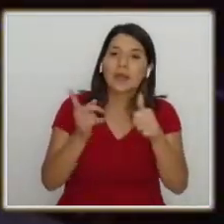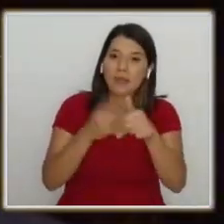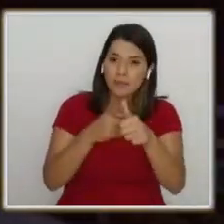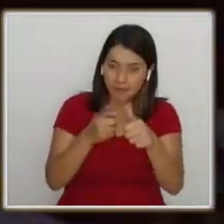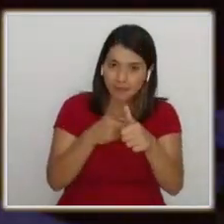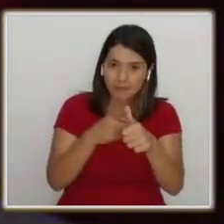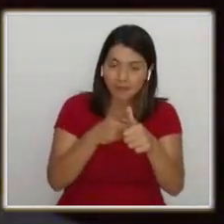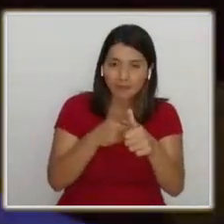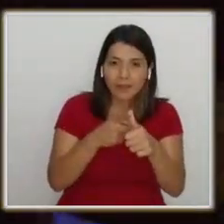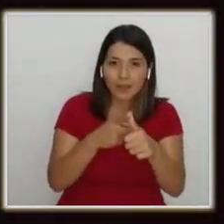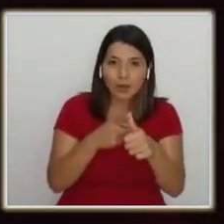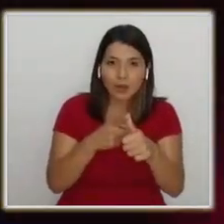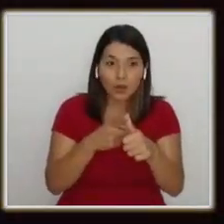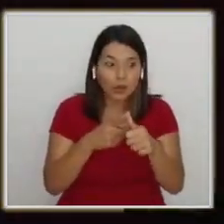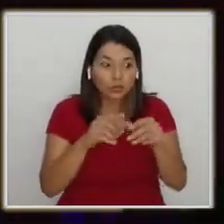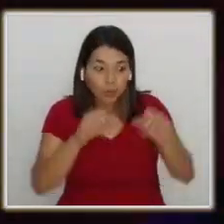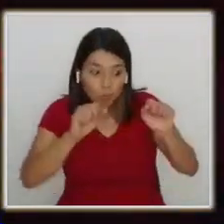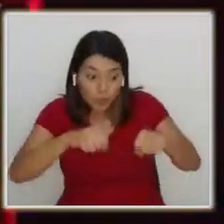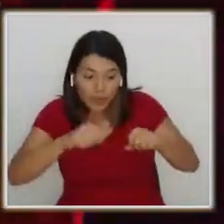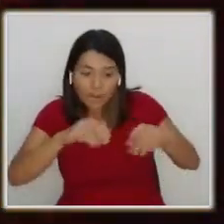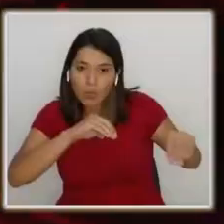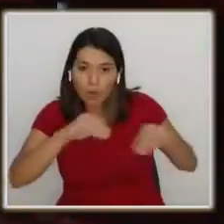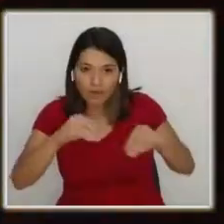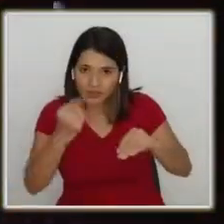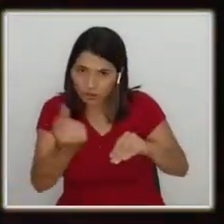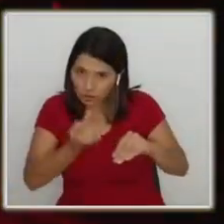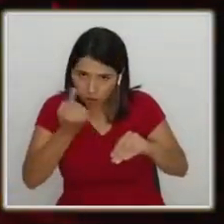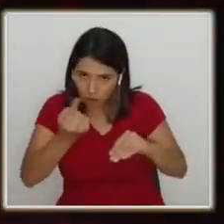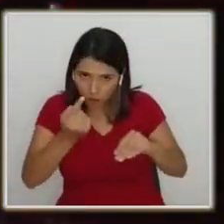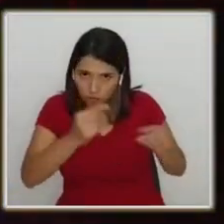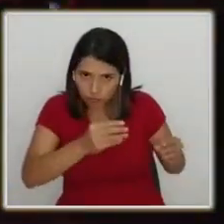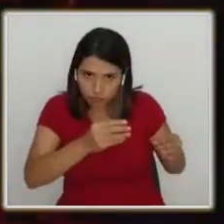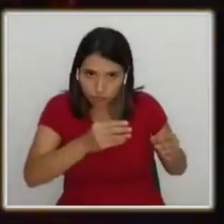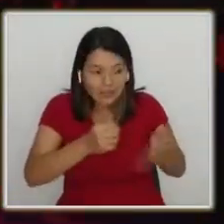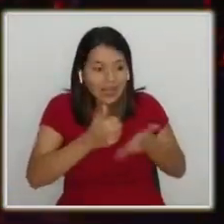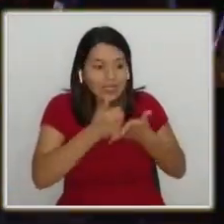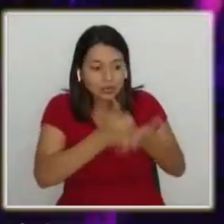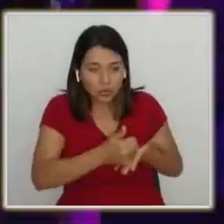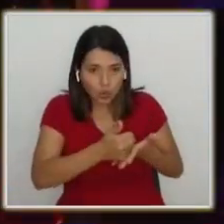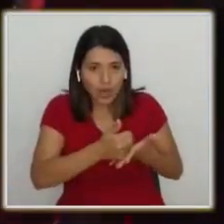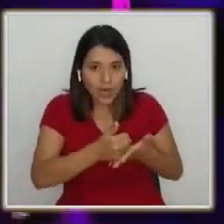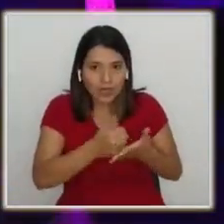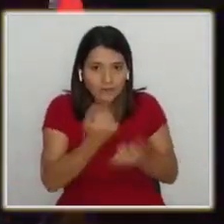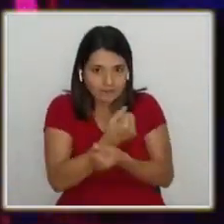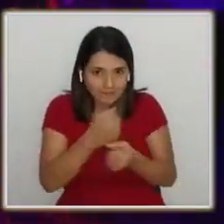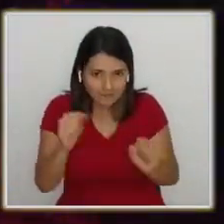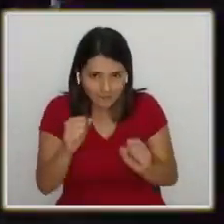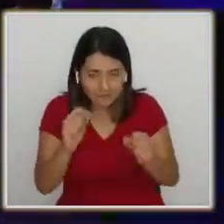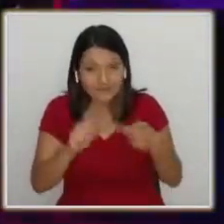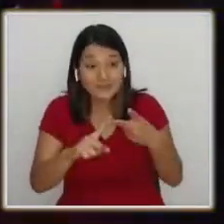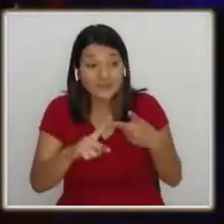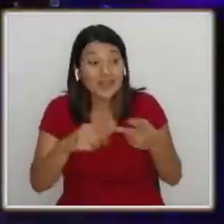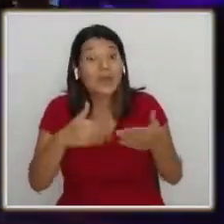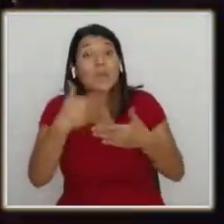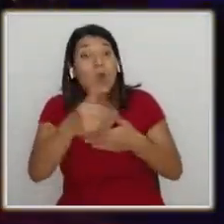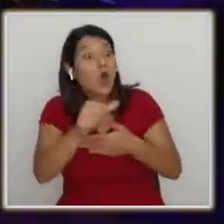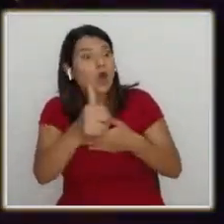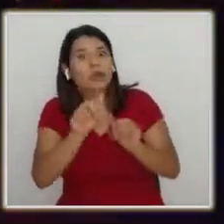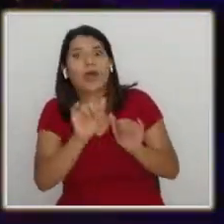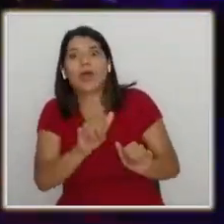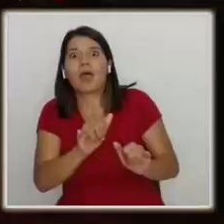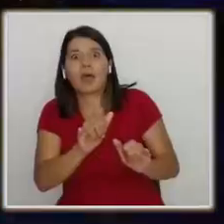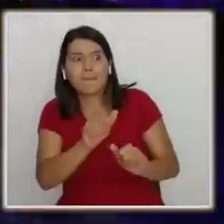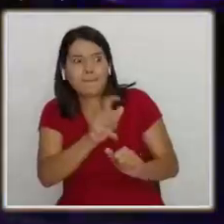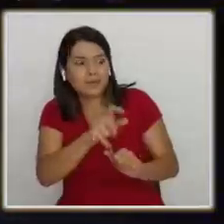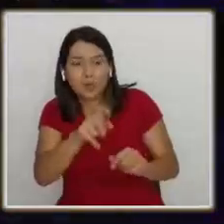estaban prensados, hacer las labores de rescate dentro del autobús, que estaba muy inestable, y empezar